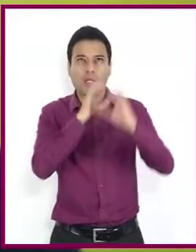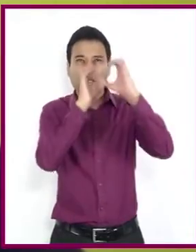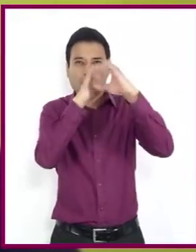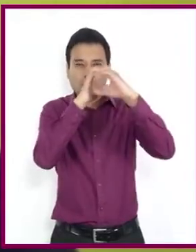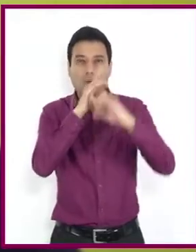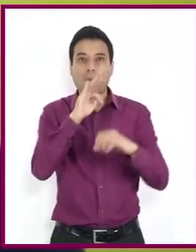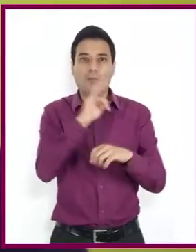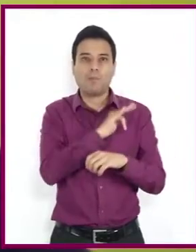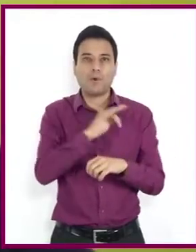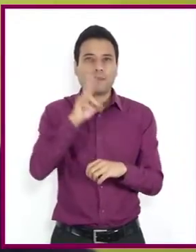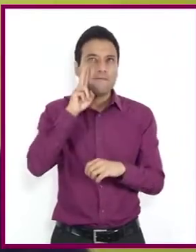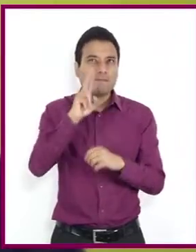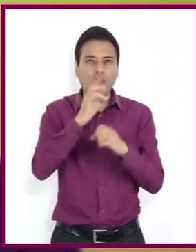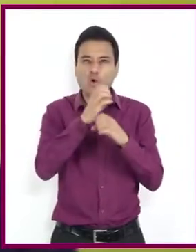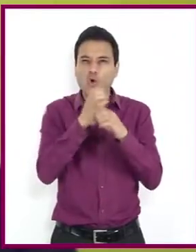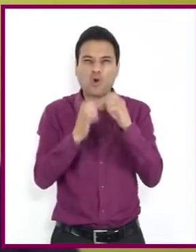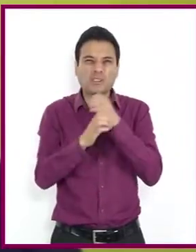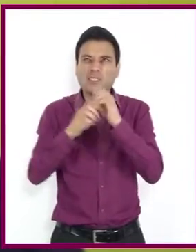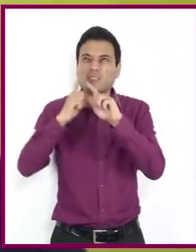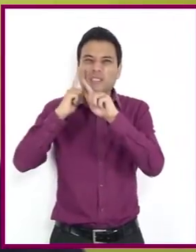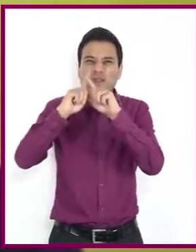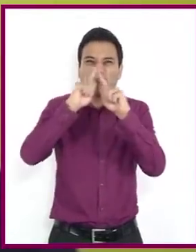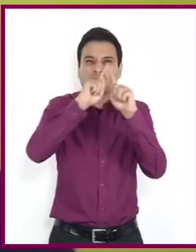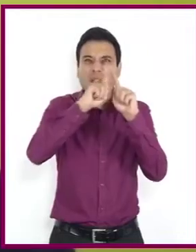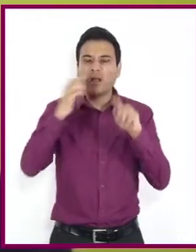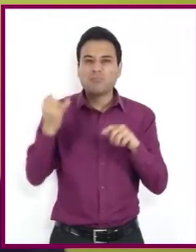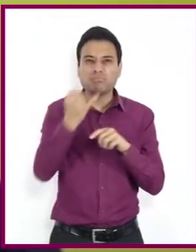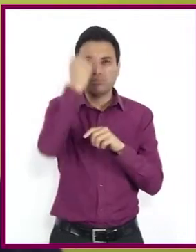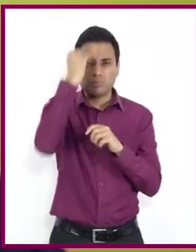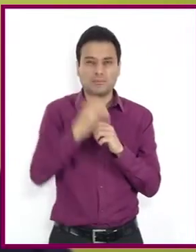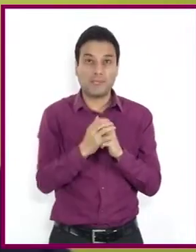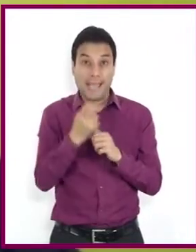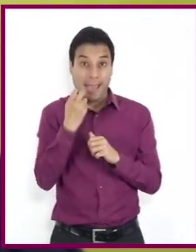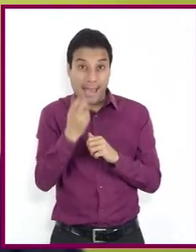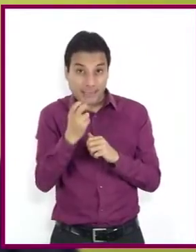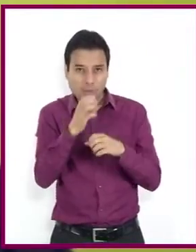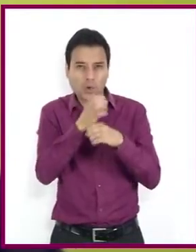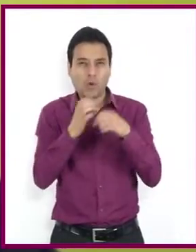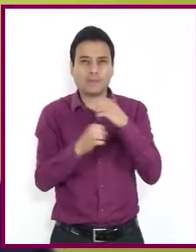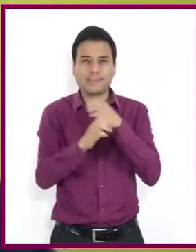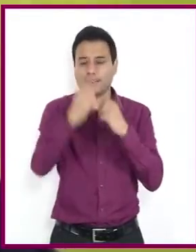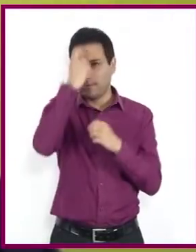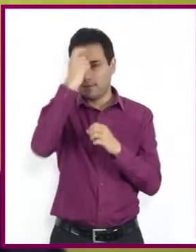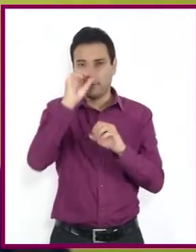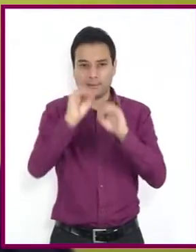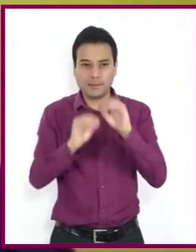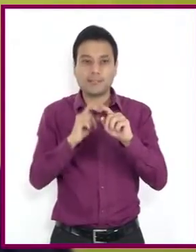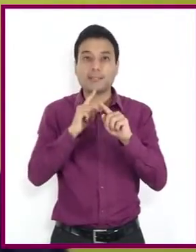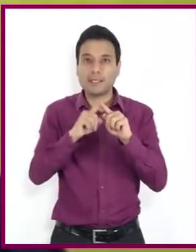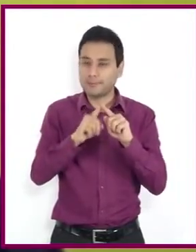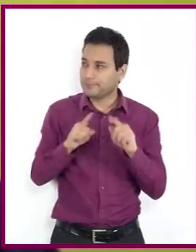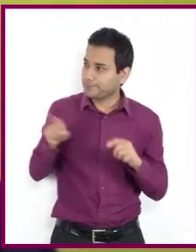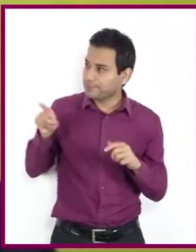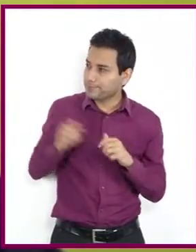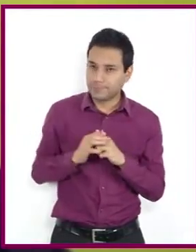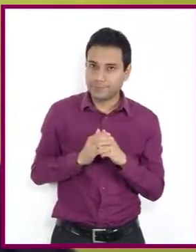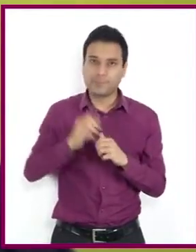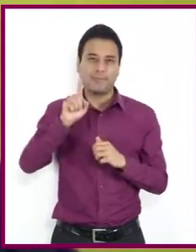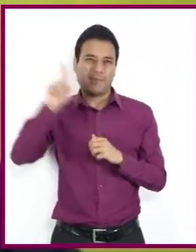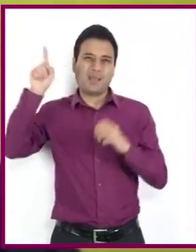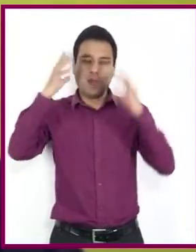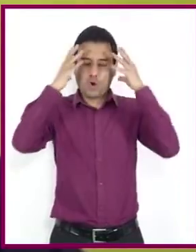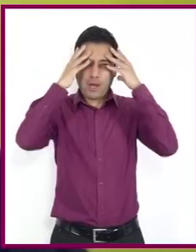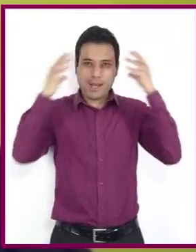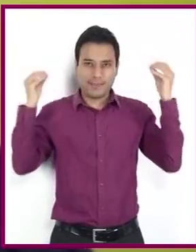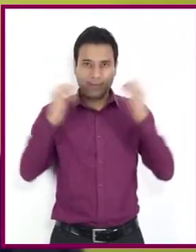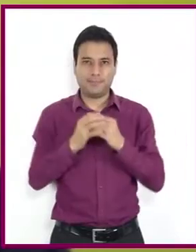permitía ver los objetos lejanos. Ese aparato lo había fabricado Hans Lippershey en Holanda, y